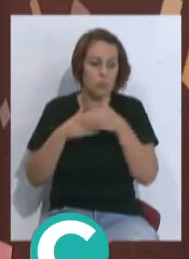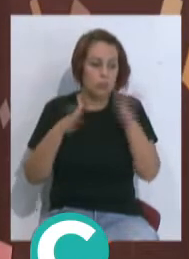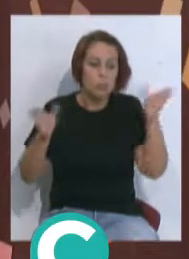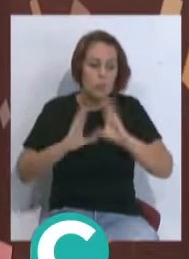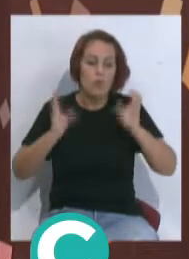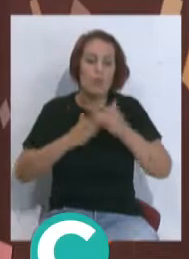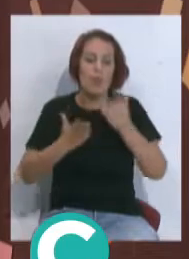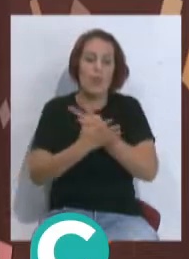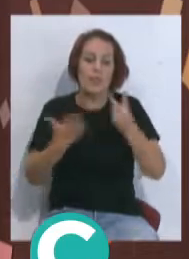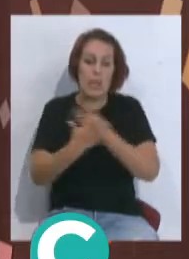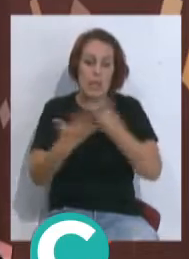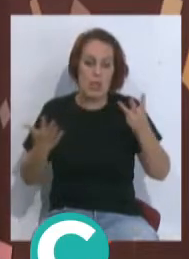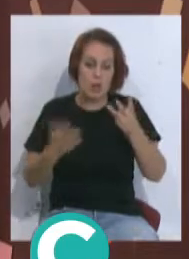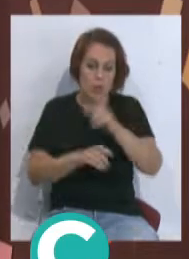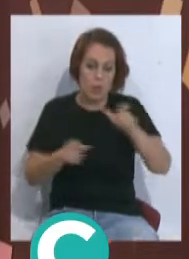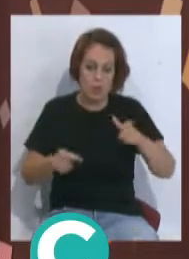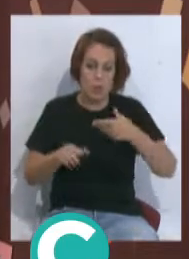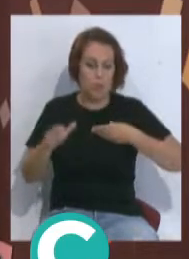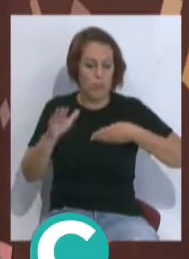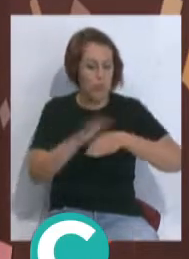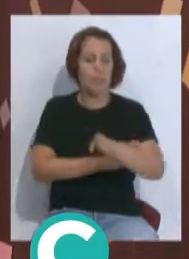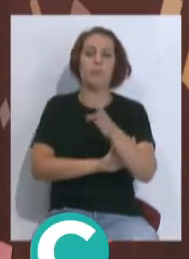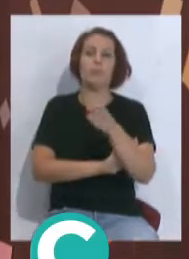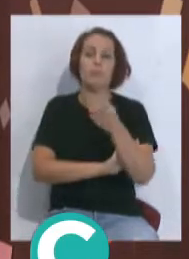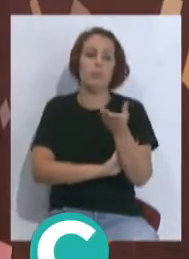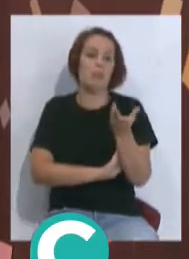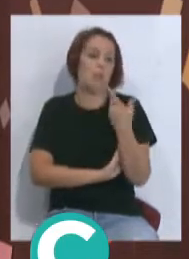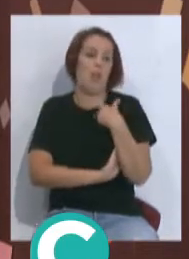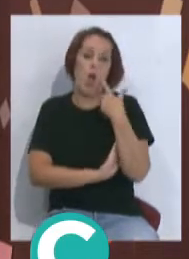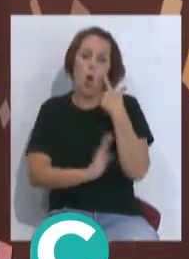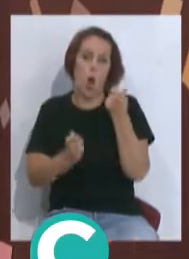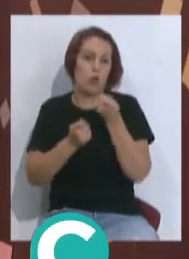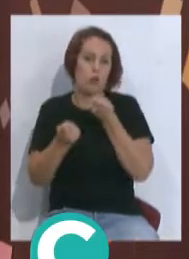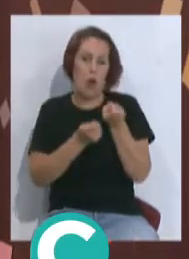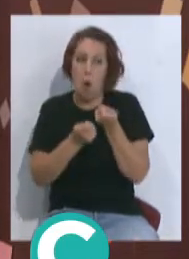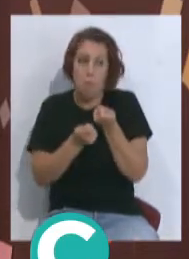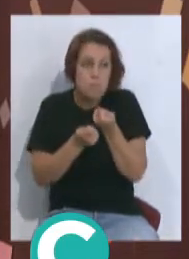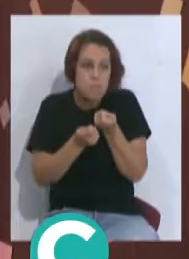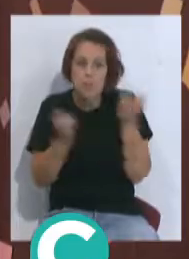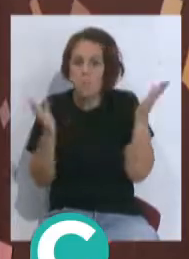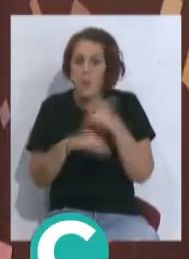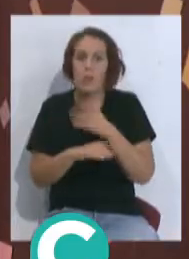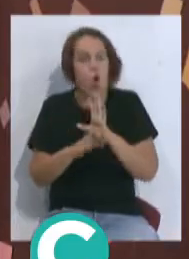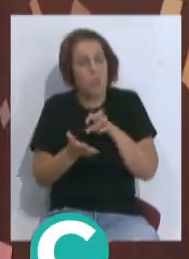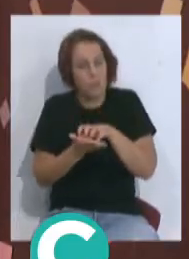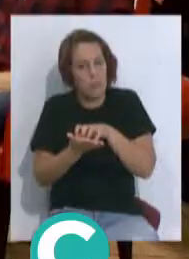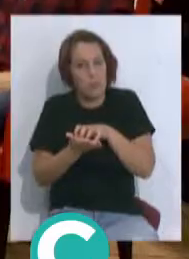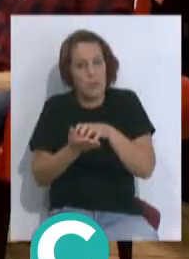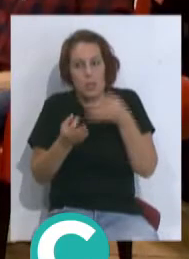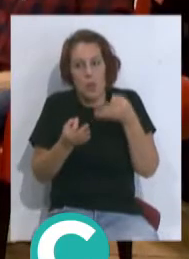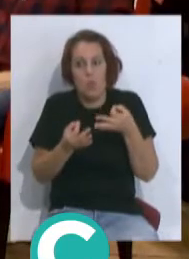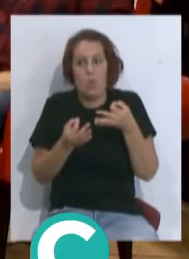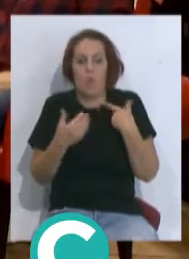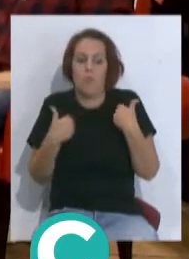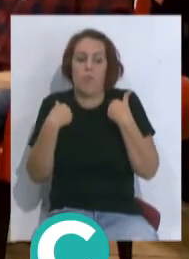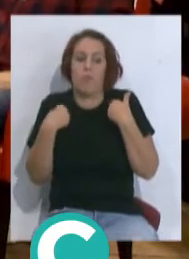a un grupo de 17, 18 personas que sin ningún tipo de vigilancia ni de que no pongo en duda que seguramente son